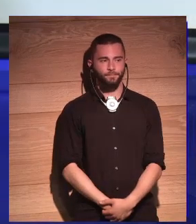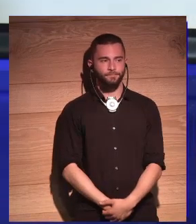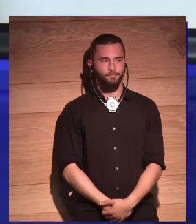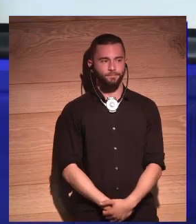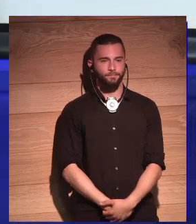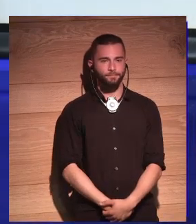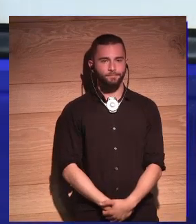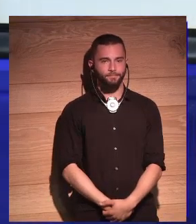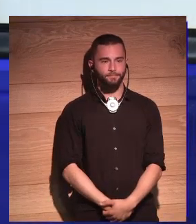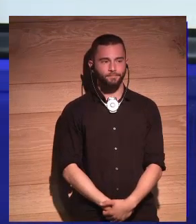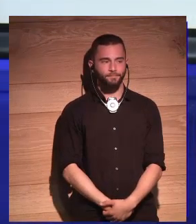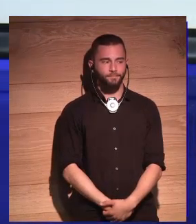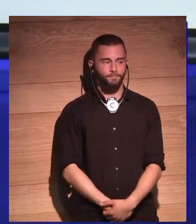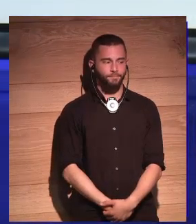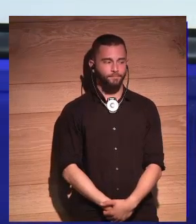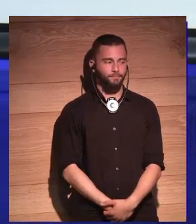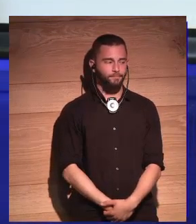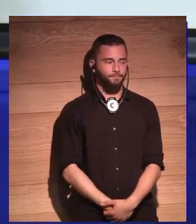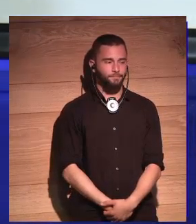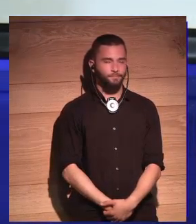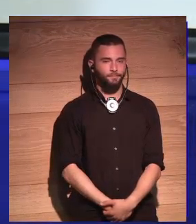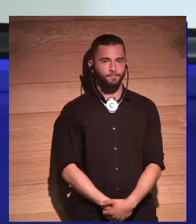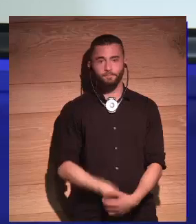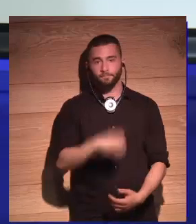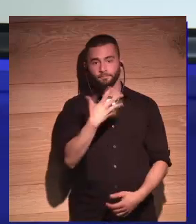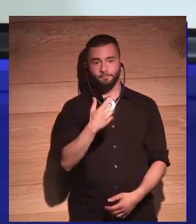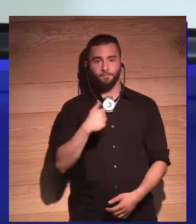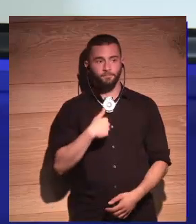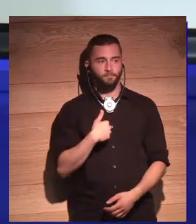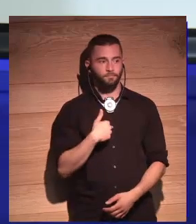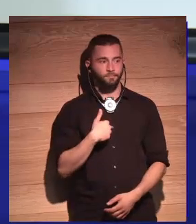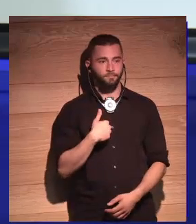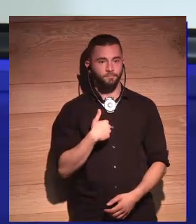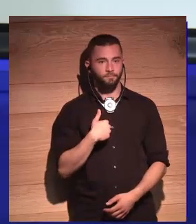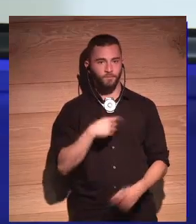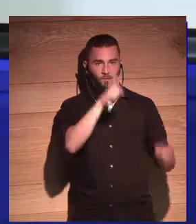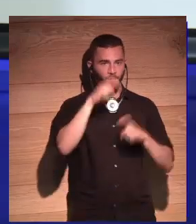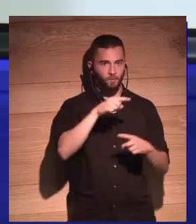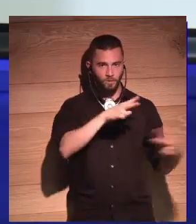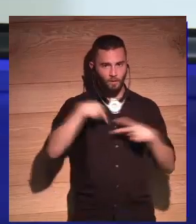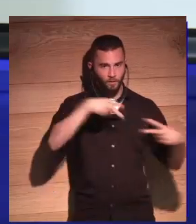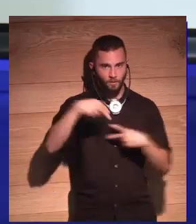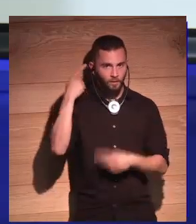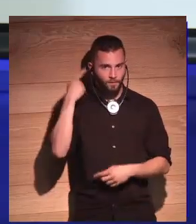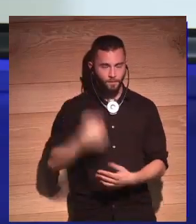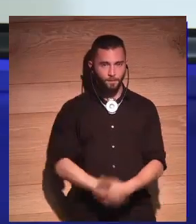Okay, sorry, just translating in my head. Okay. Vale, bueno, me estaban traduciendo la pregunta.